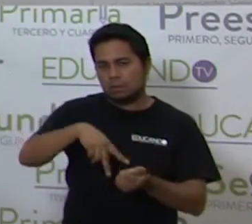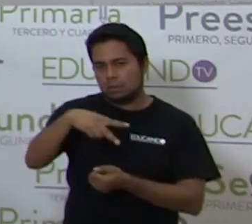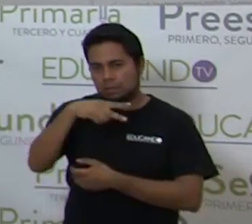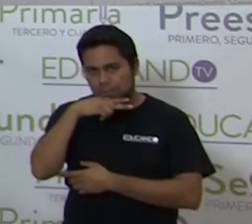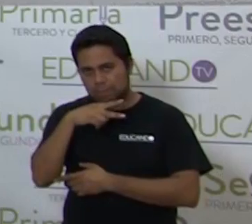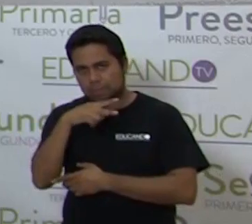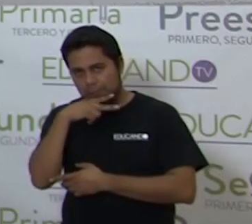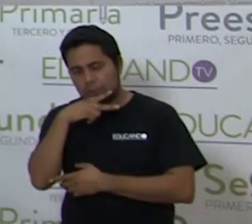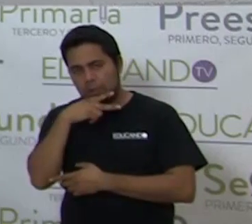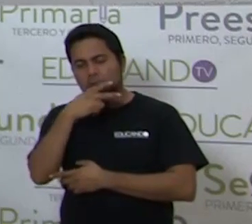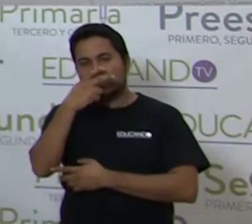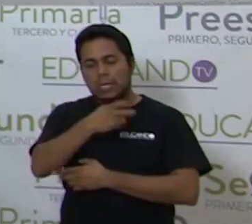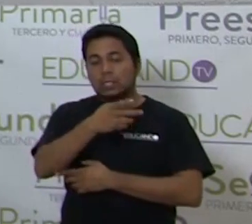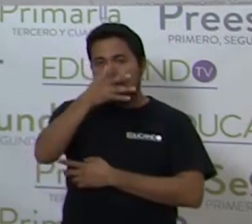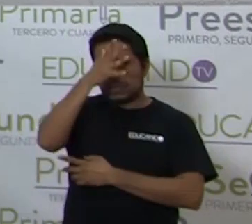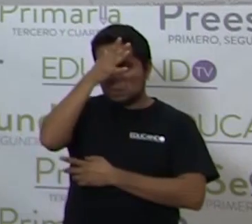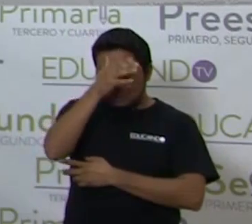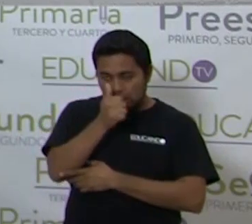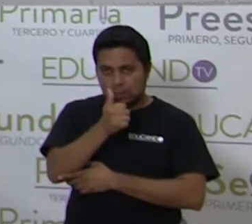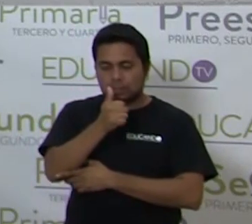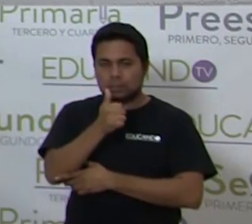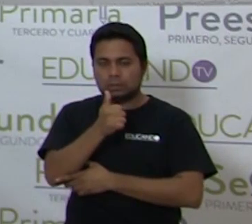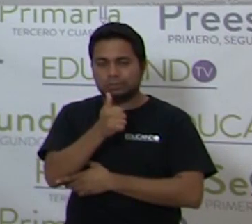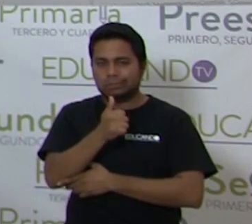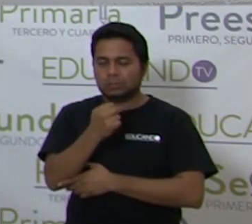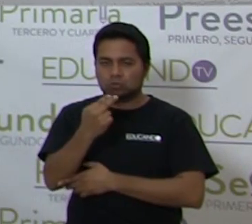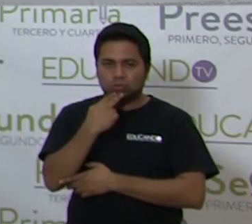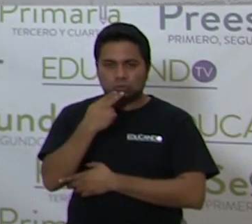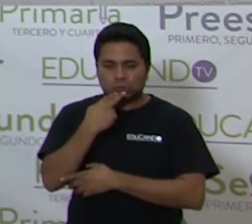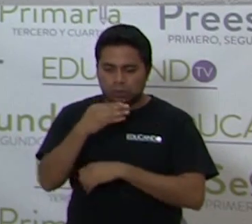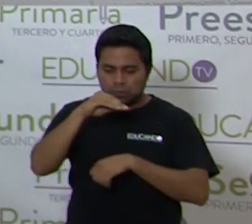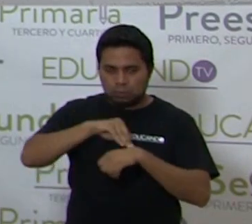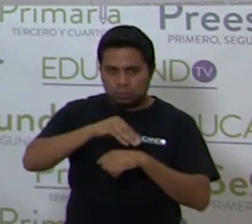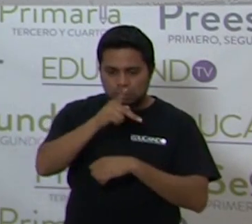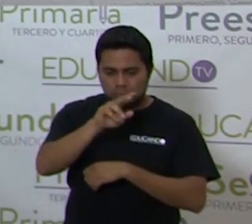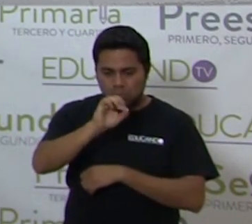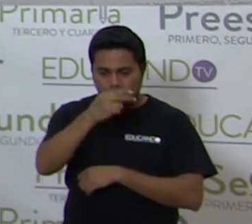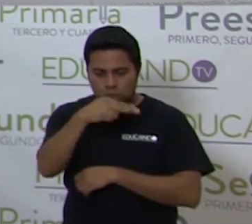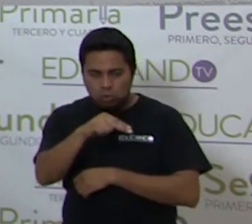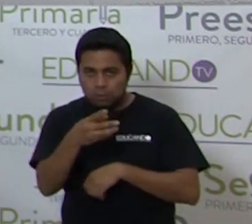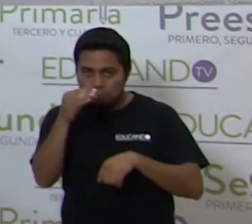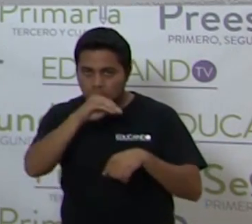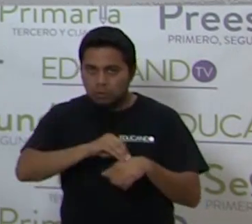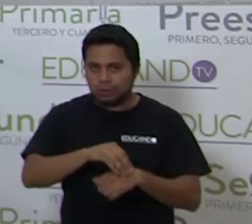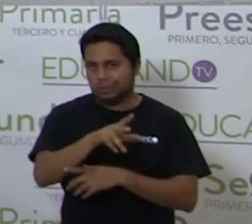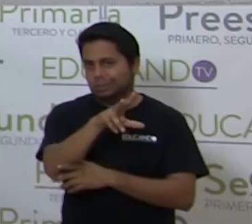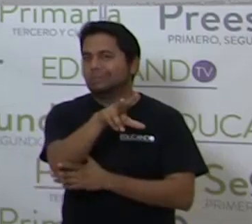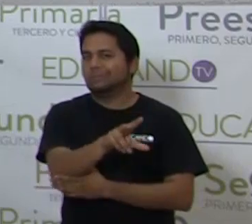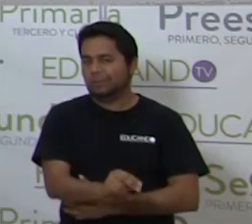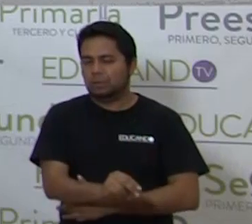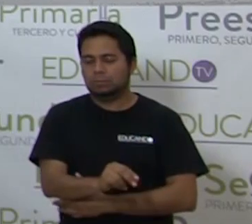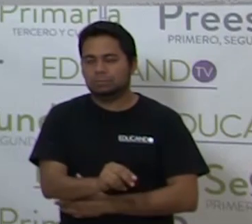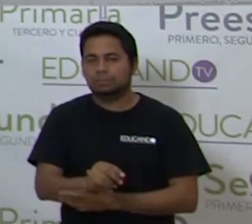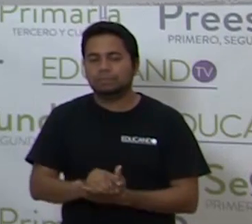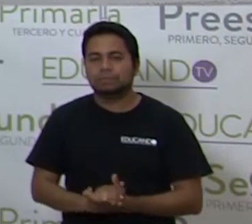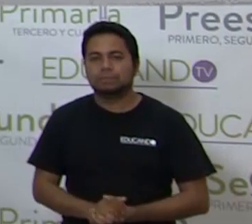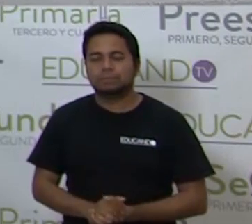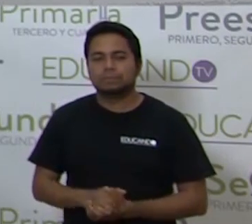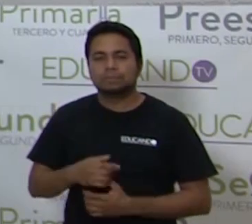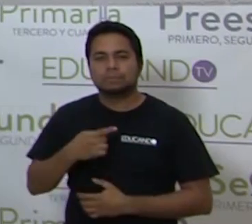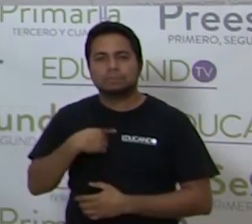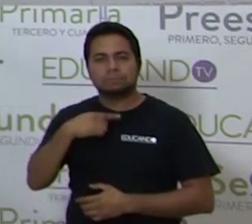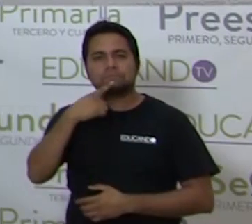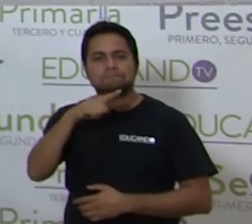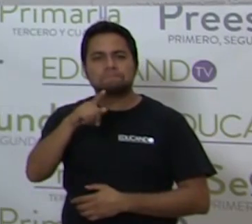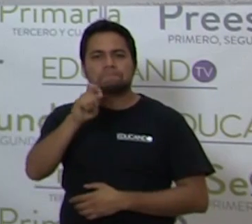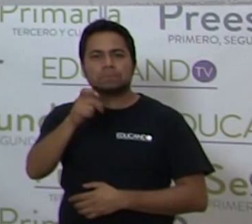cuales, recuerda, no utilizan los pronombres personales. Bien, al momento de decir que no